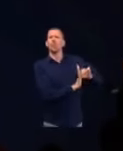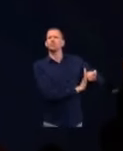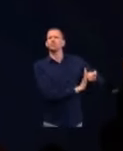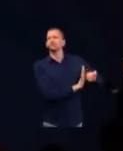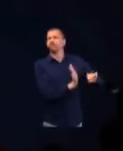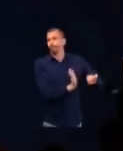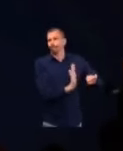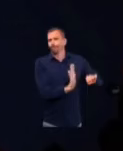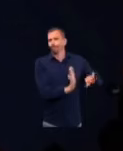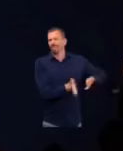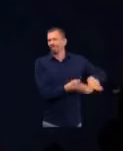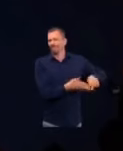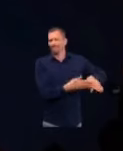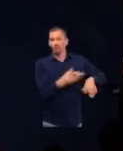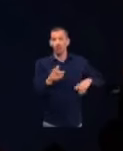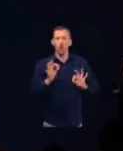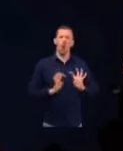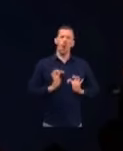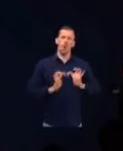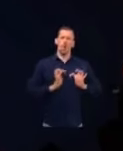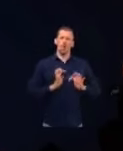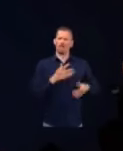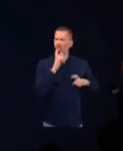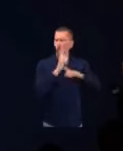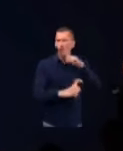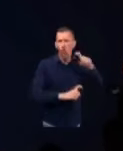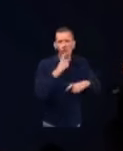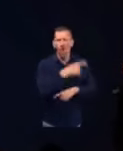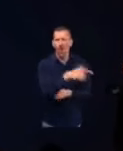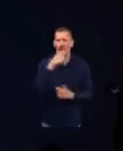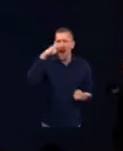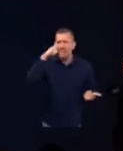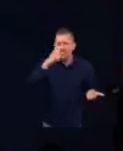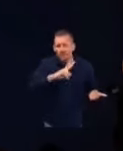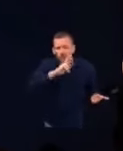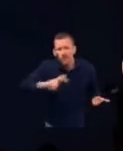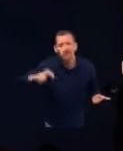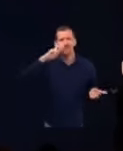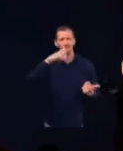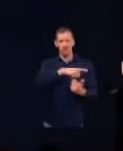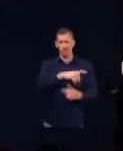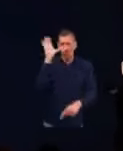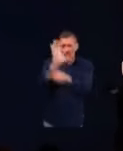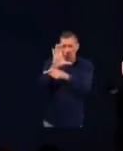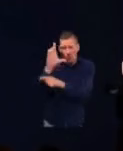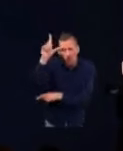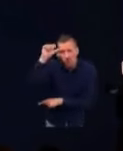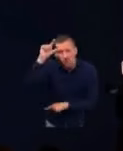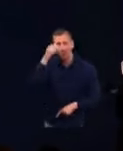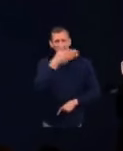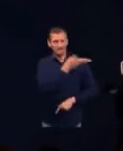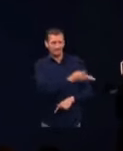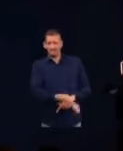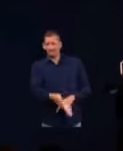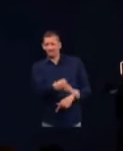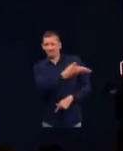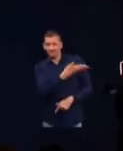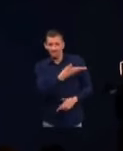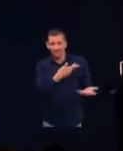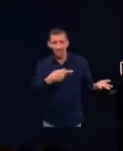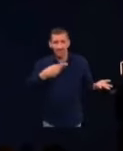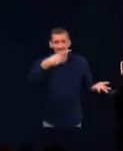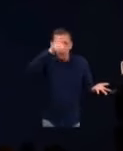a tendencia violenta, antisemita y antirepublicana, dont los elementos más activistas de LFI, du NPA,